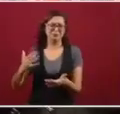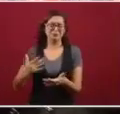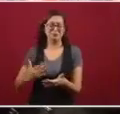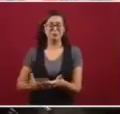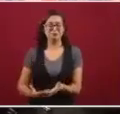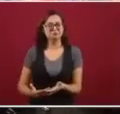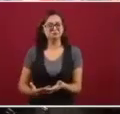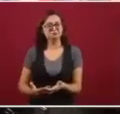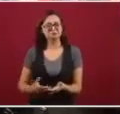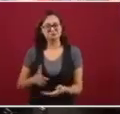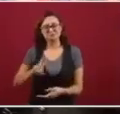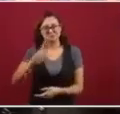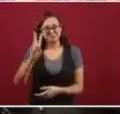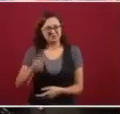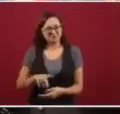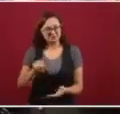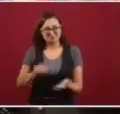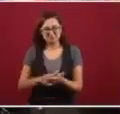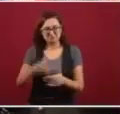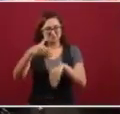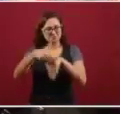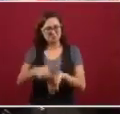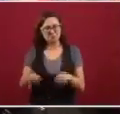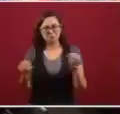hay un auténtico Estado de Derecho,